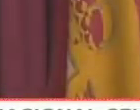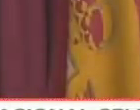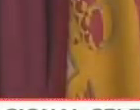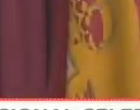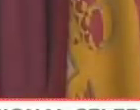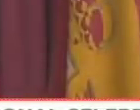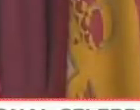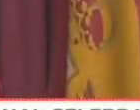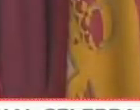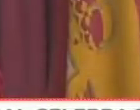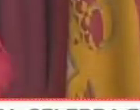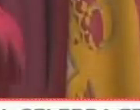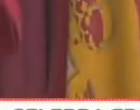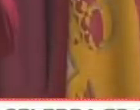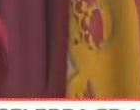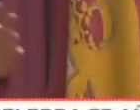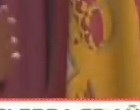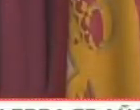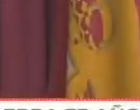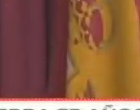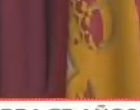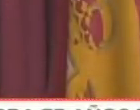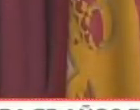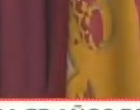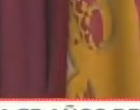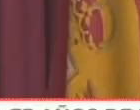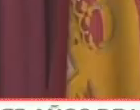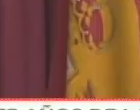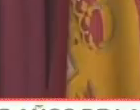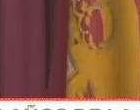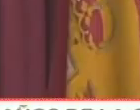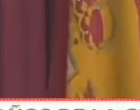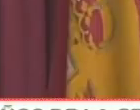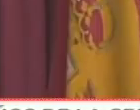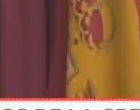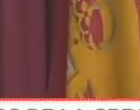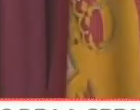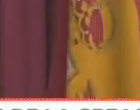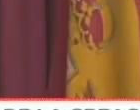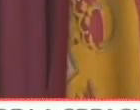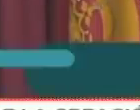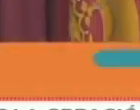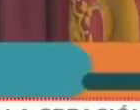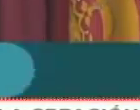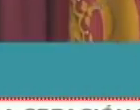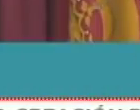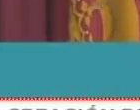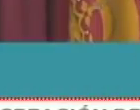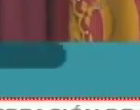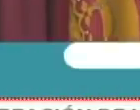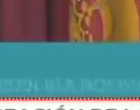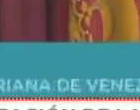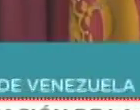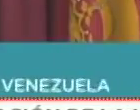Con la naturaleza, y en la cual el capital no sea el que determine las decisiones en el